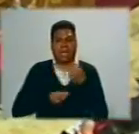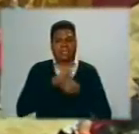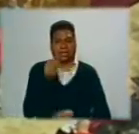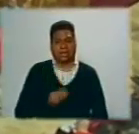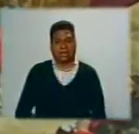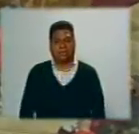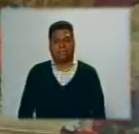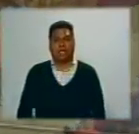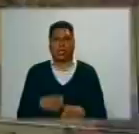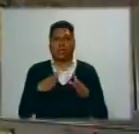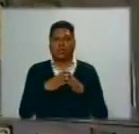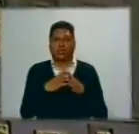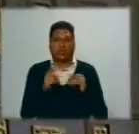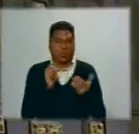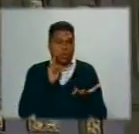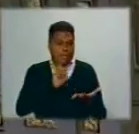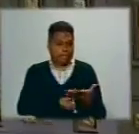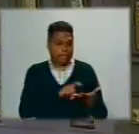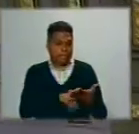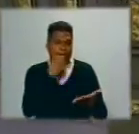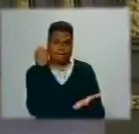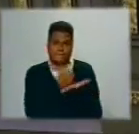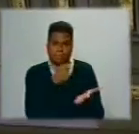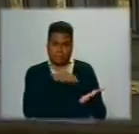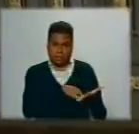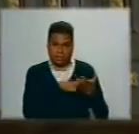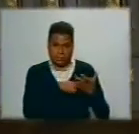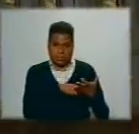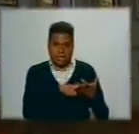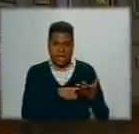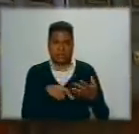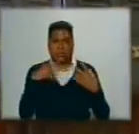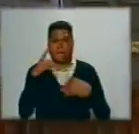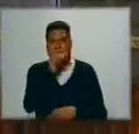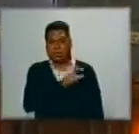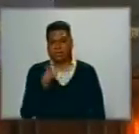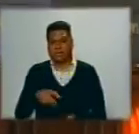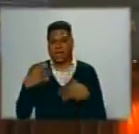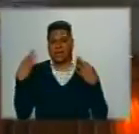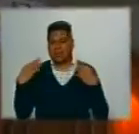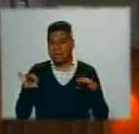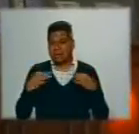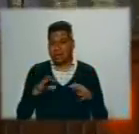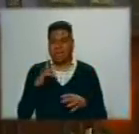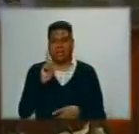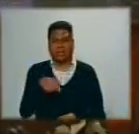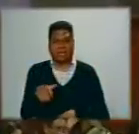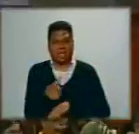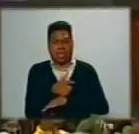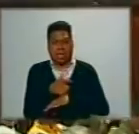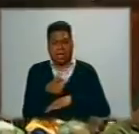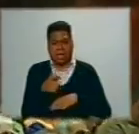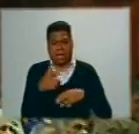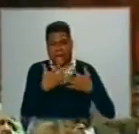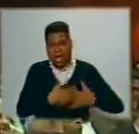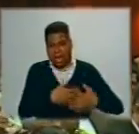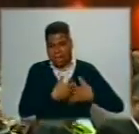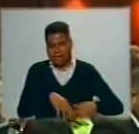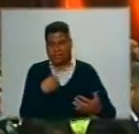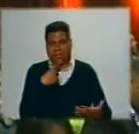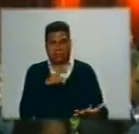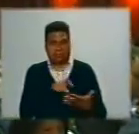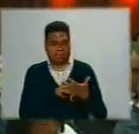Toda garantía debe individualizar a la persona natural o jurídica que la otorga, así como los establecimientos y condiciones en que